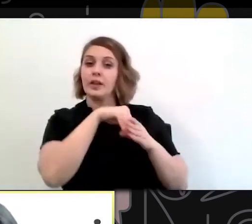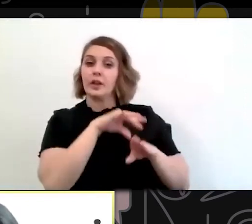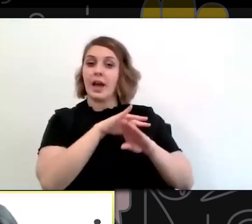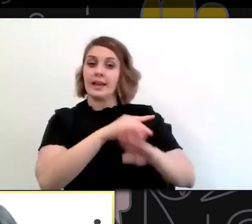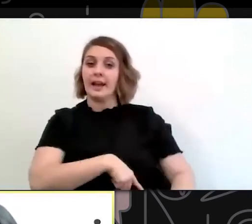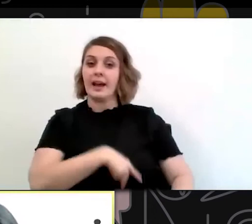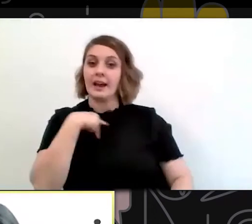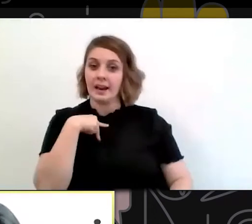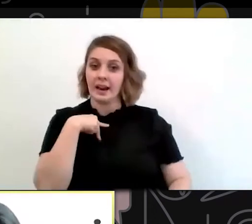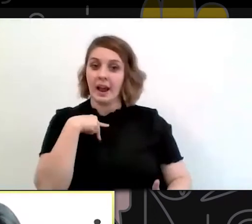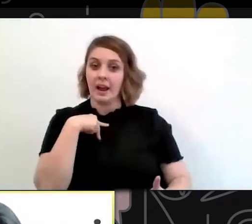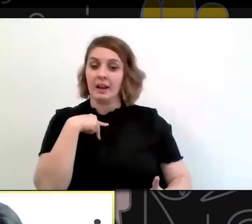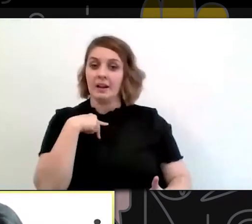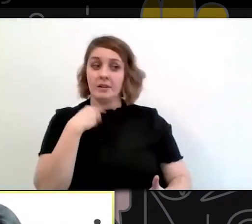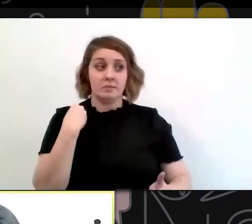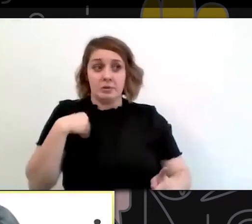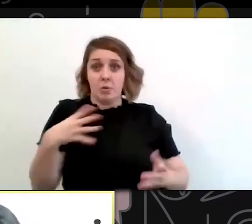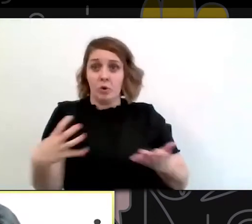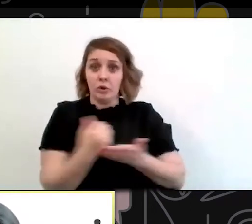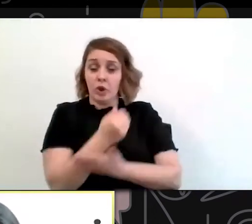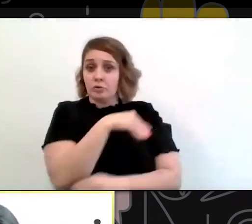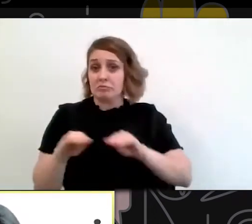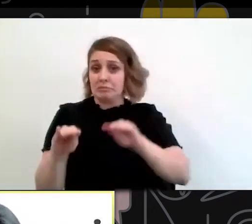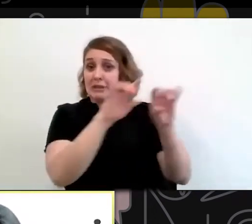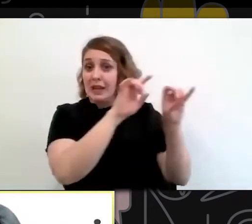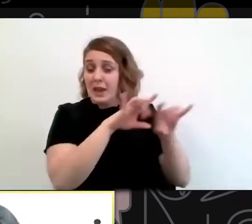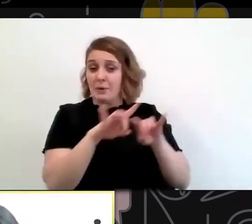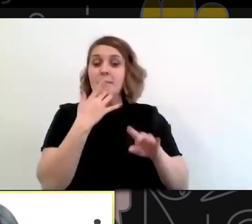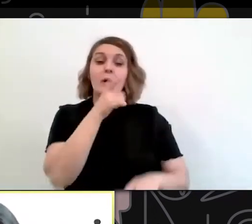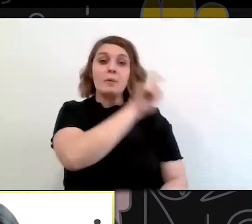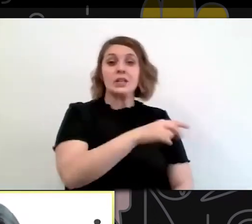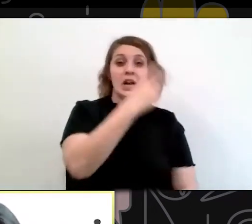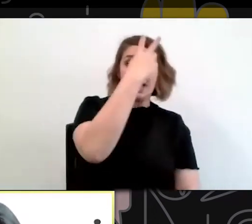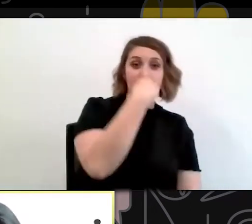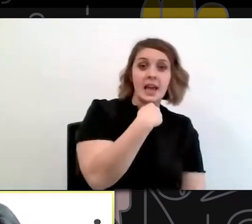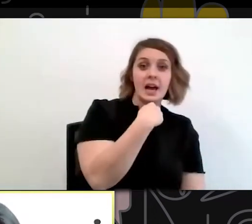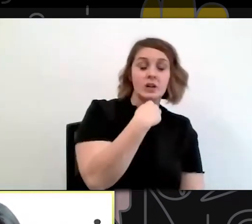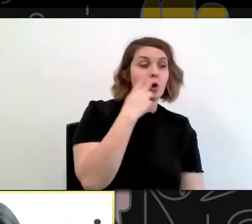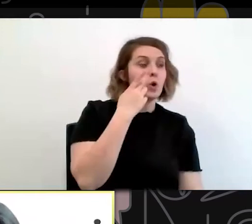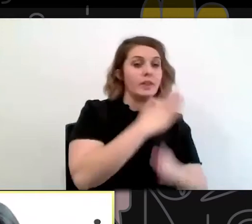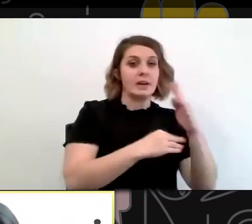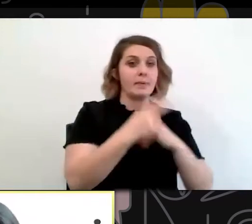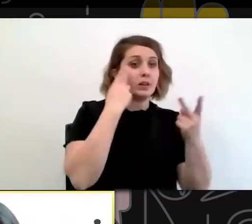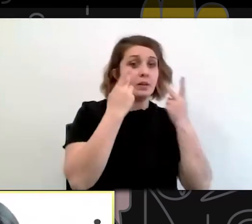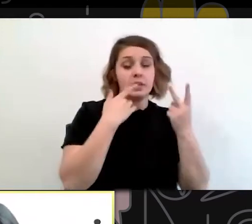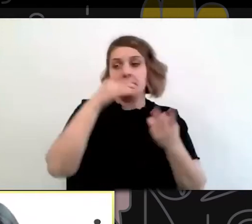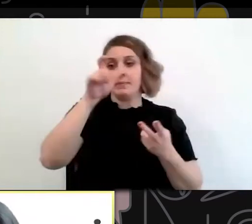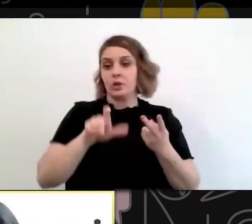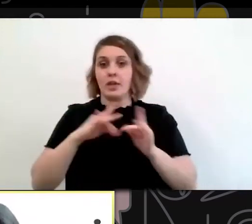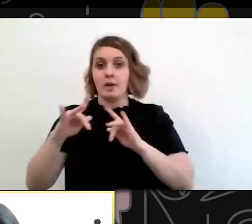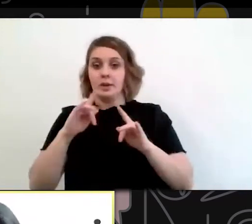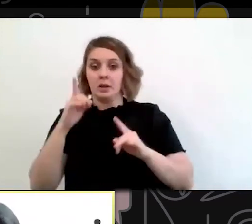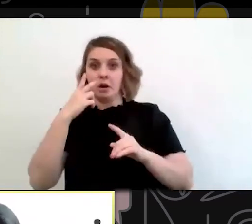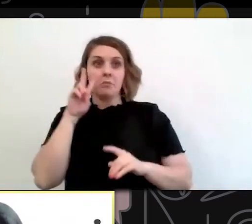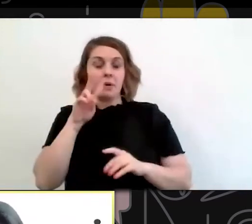y es el mismo para todos. Lo tenemos lo mismo las personas ciegas o que no vemos bien que una persona que es diabética y que no tiene ningún